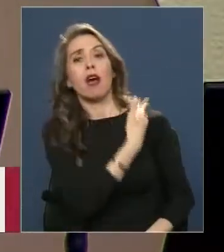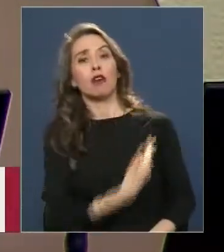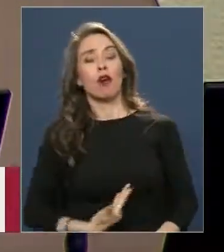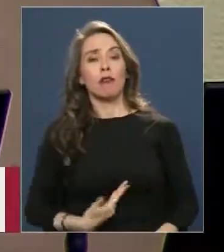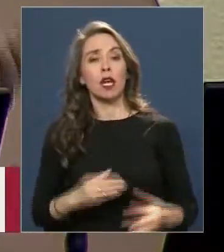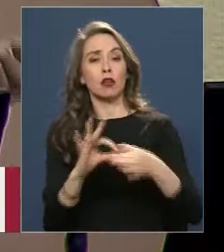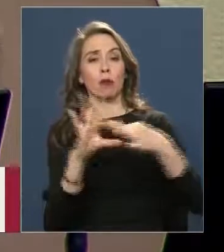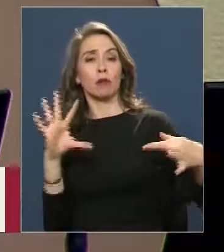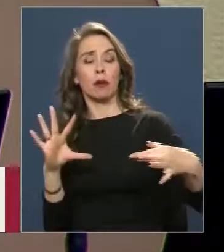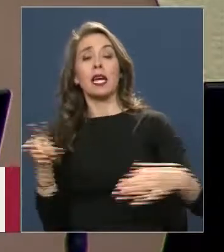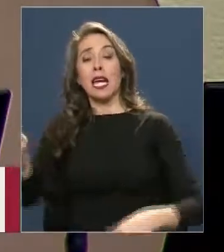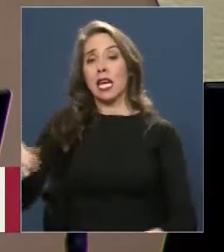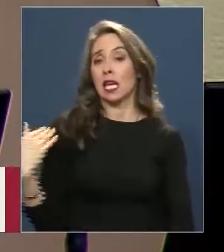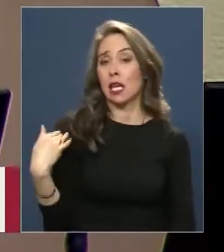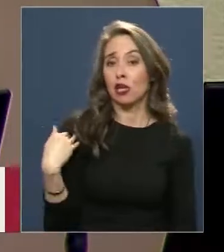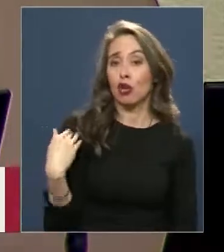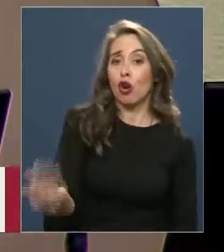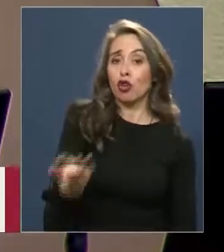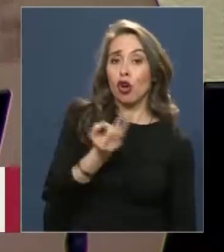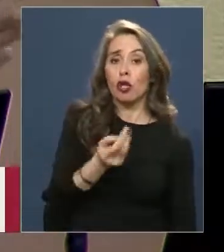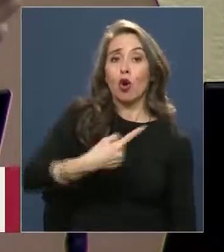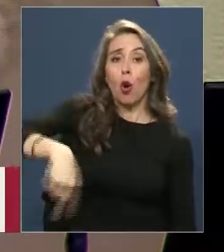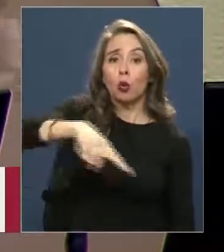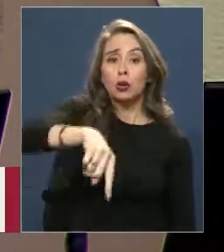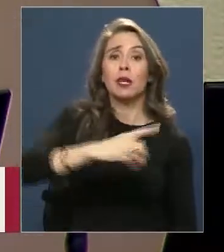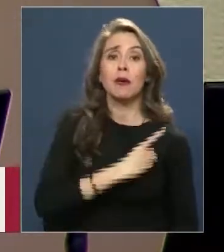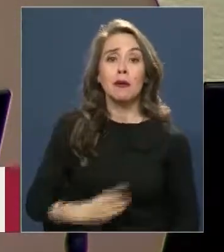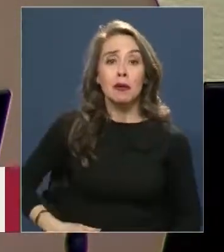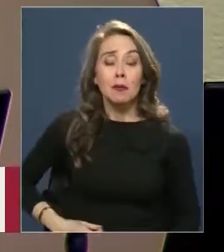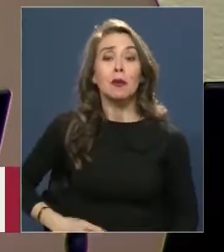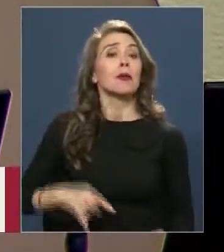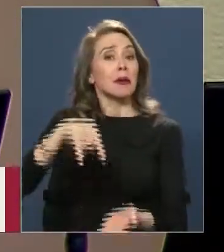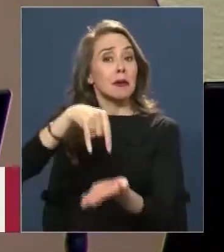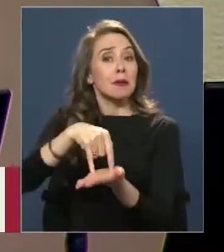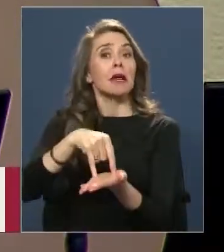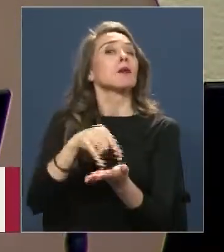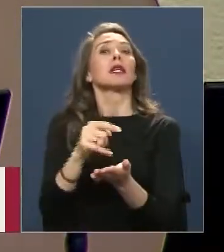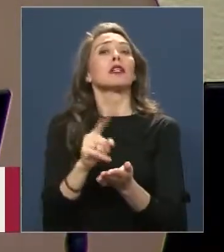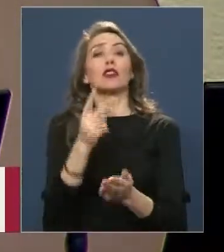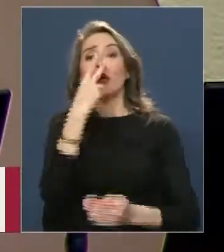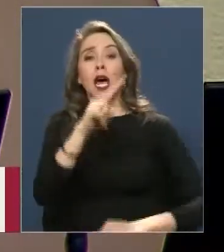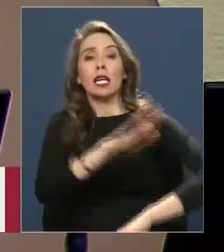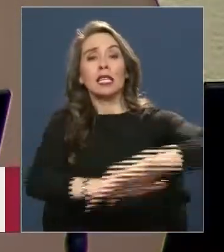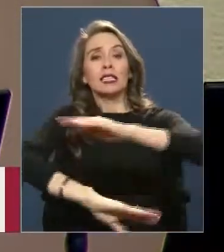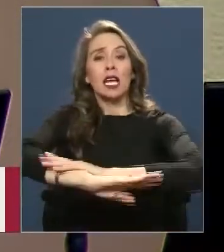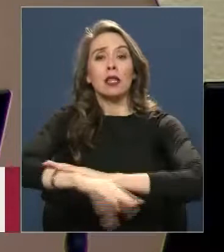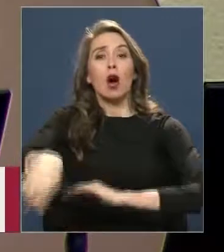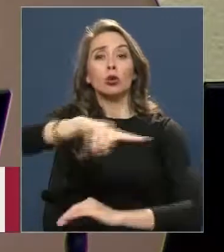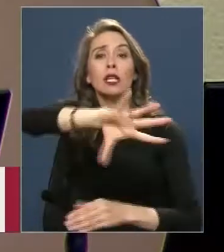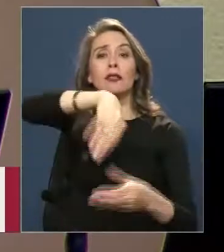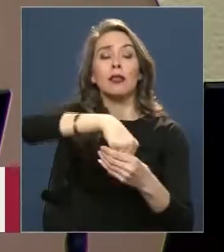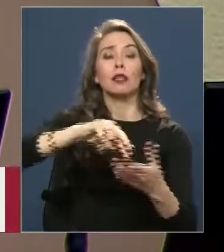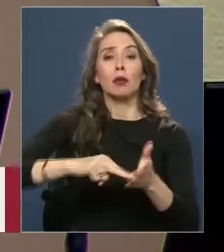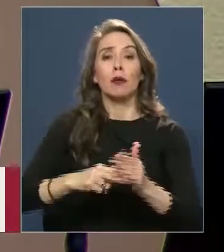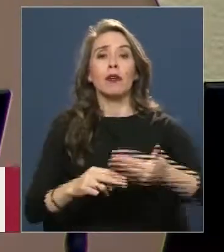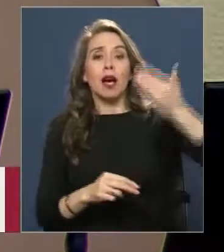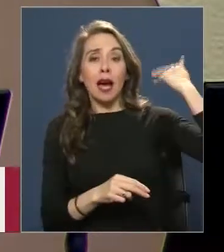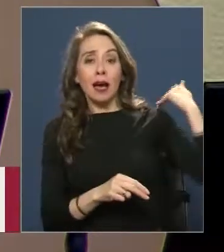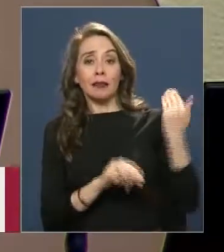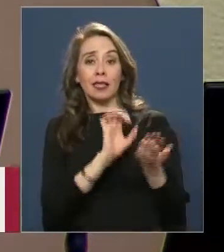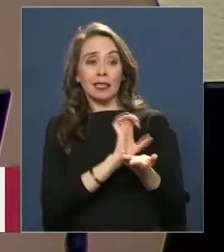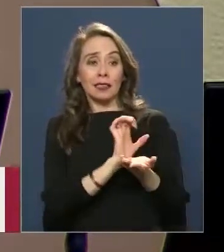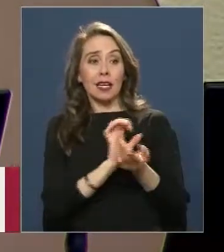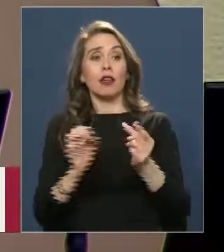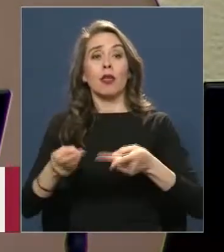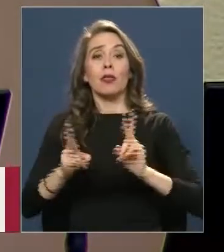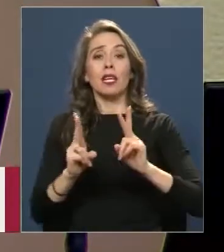dijeron, ustedes son parte del problema. Aquí no hay ni izquierda ni derecha. Aquí el Estado chileno es el que ha pasado por arriba los derechos más